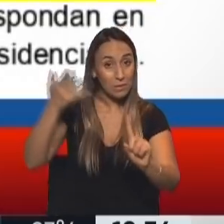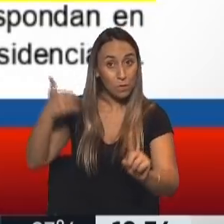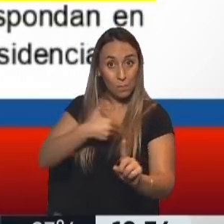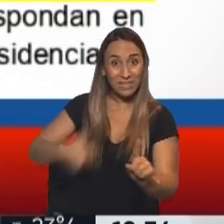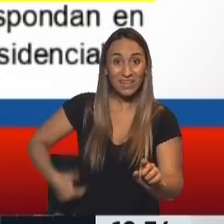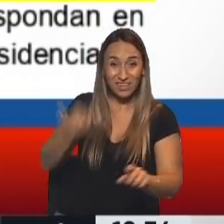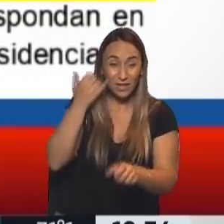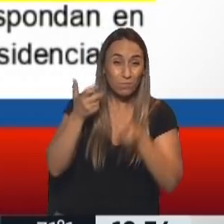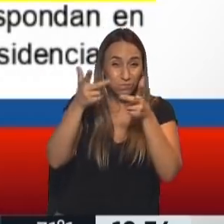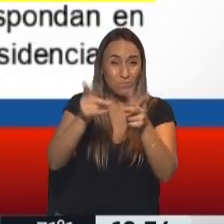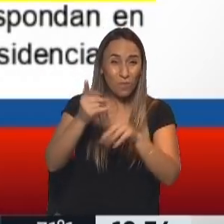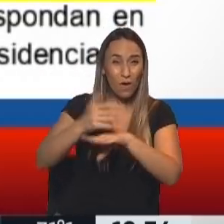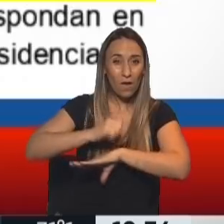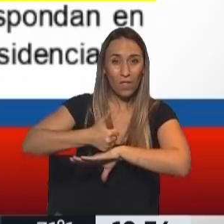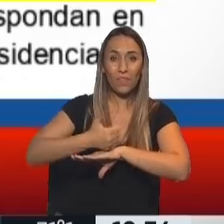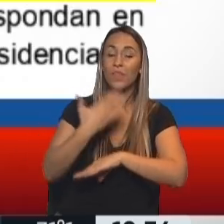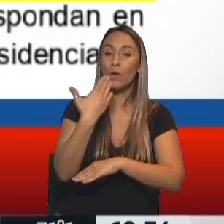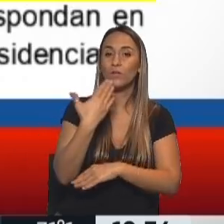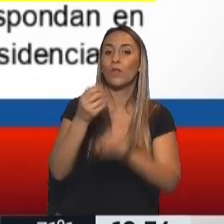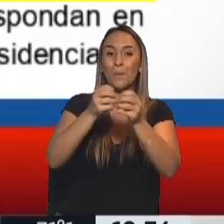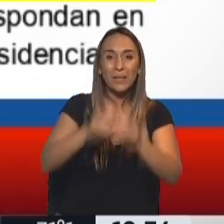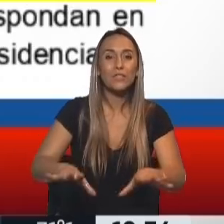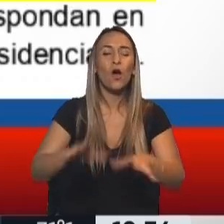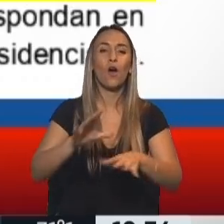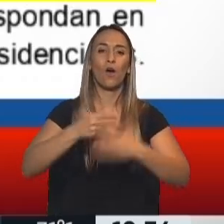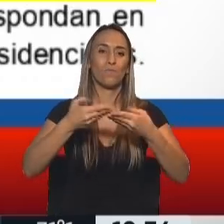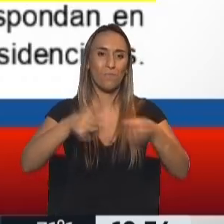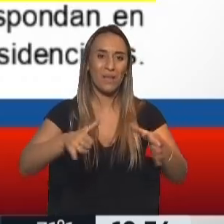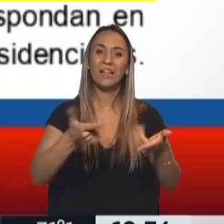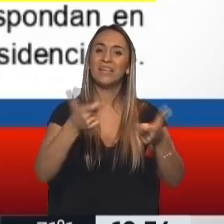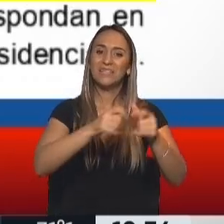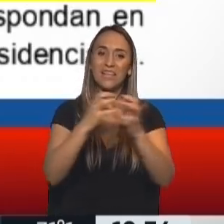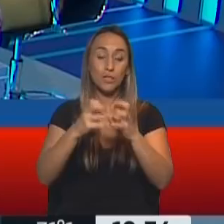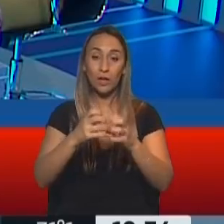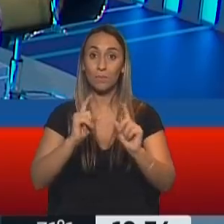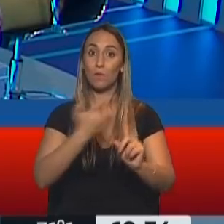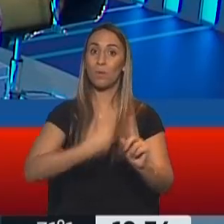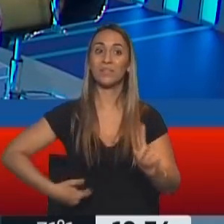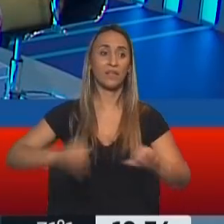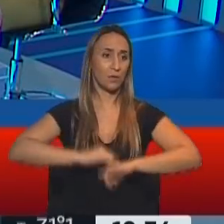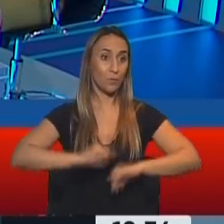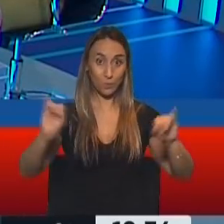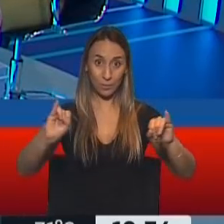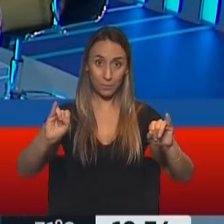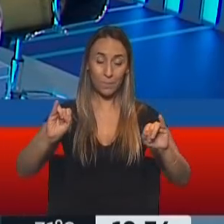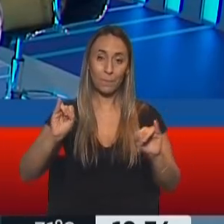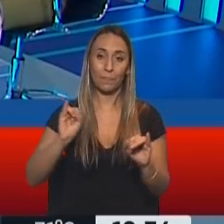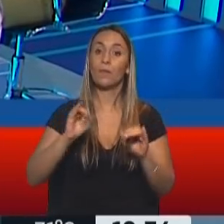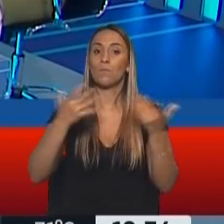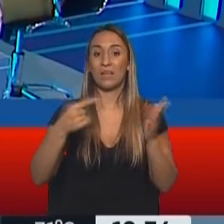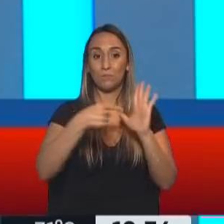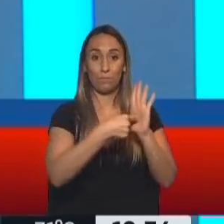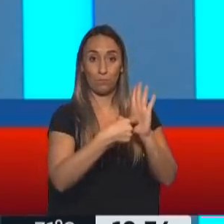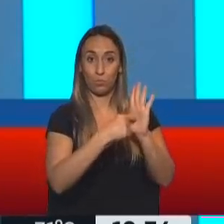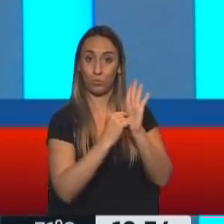cuando habló en el discurso, ¿no? Cuando inauguró las sesiones. No va a haber reformas previsionales, tarifazos ni laborales. Y de repente es uno de los puntos por los cuales,